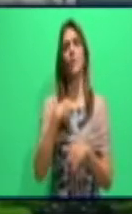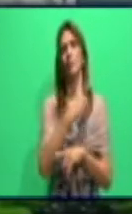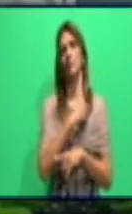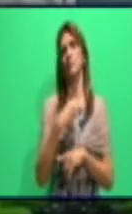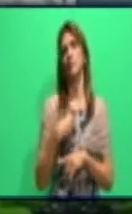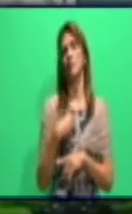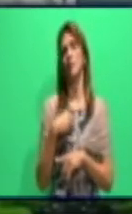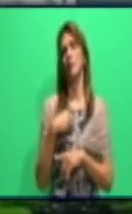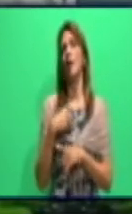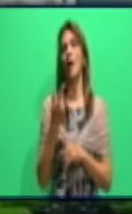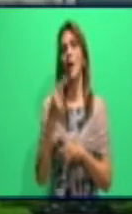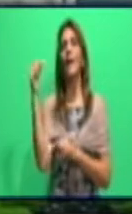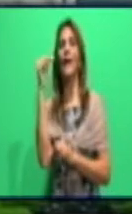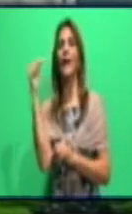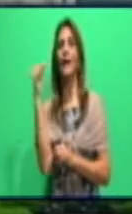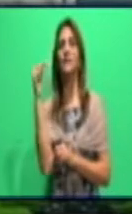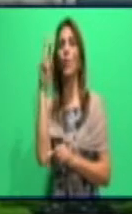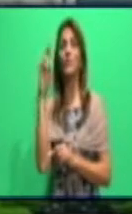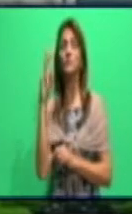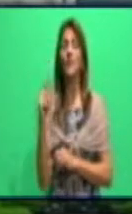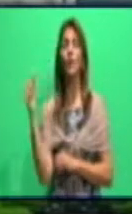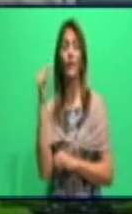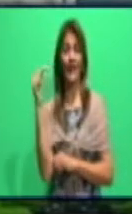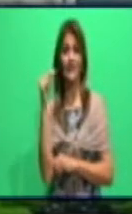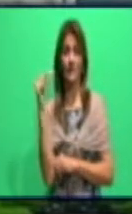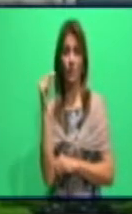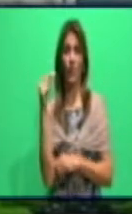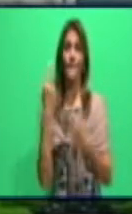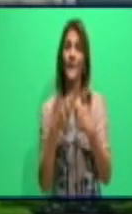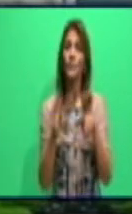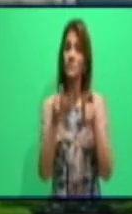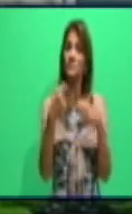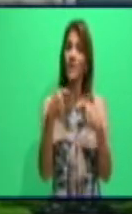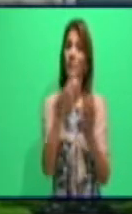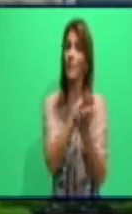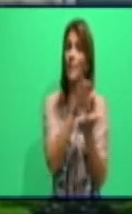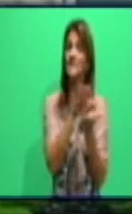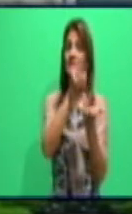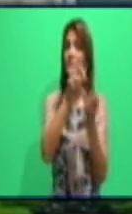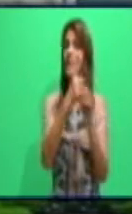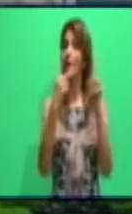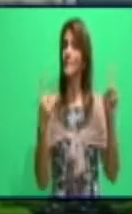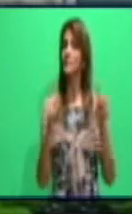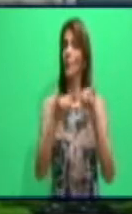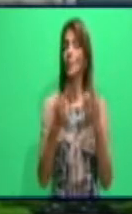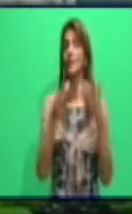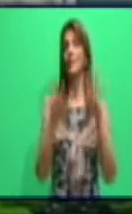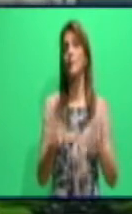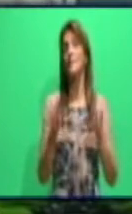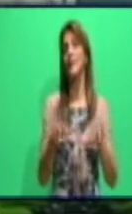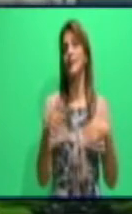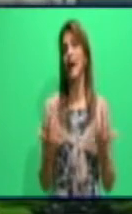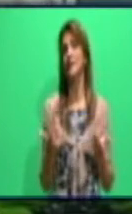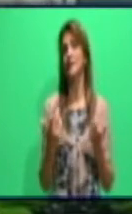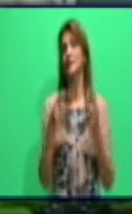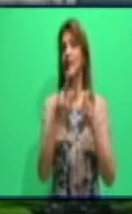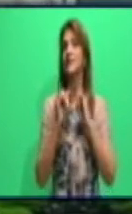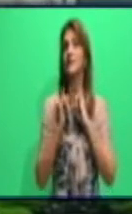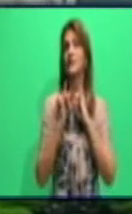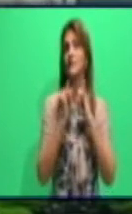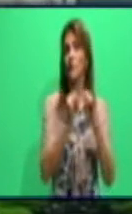de aislamiento? Porque usted tiene que esperar que esa base de datos llegue a su centro de aislamiento para que allí entonces emitan el